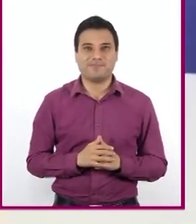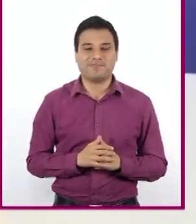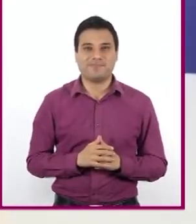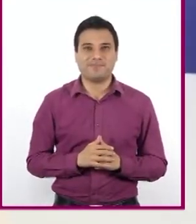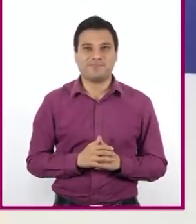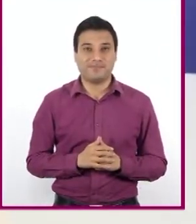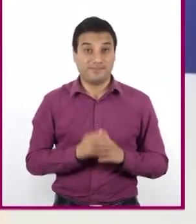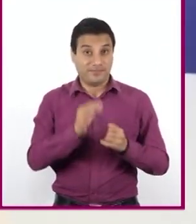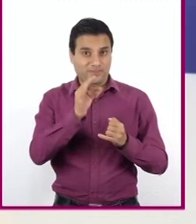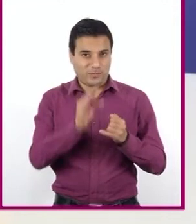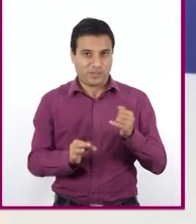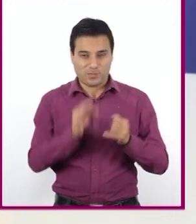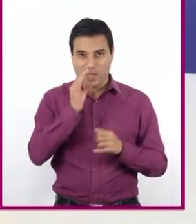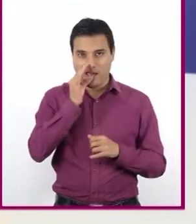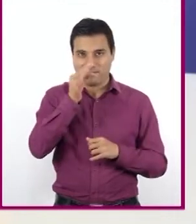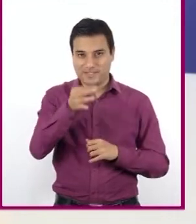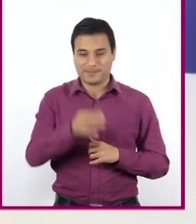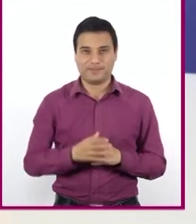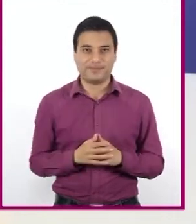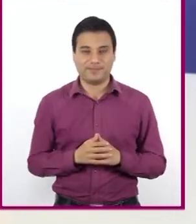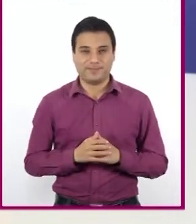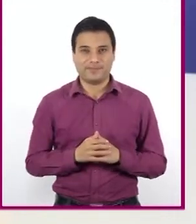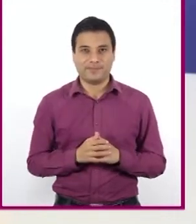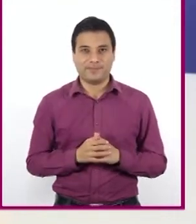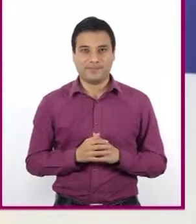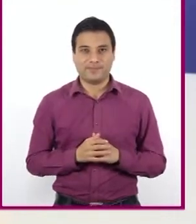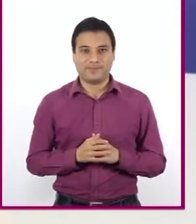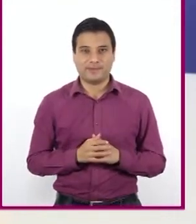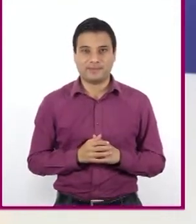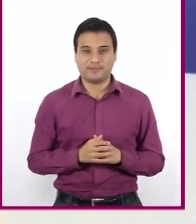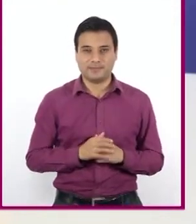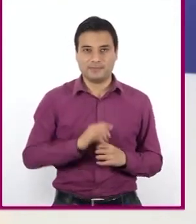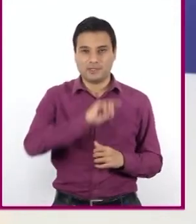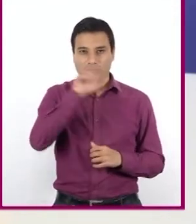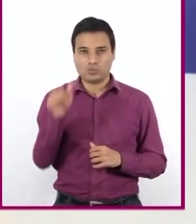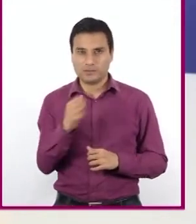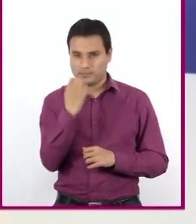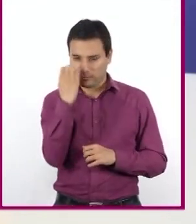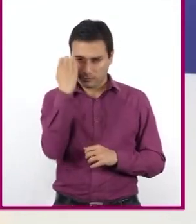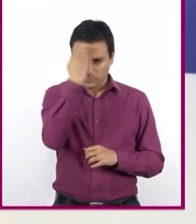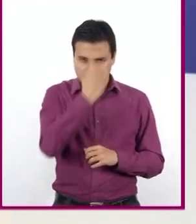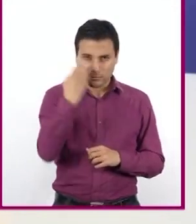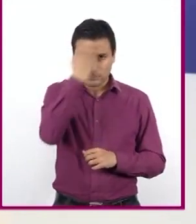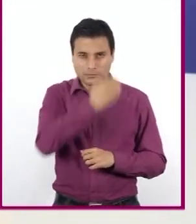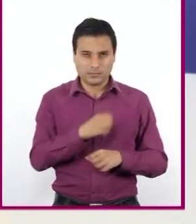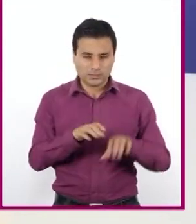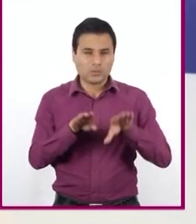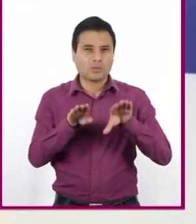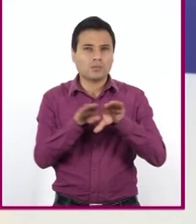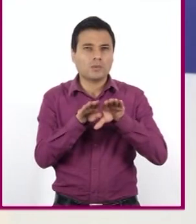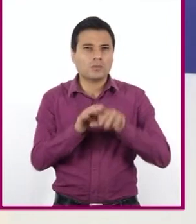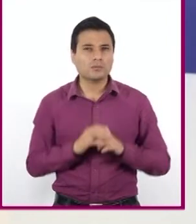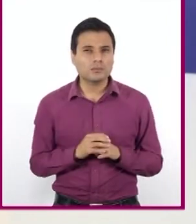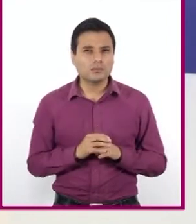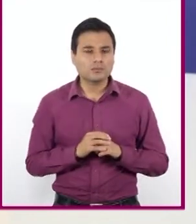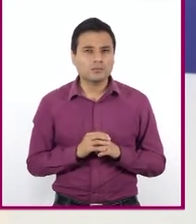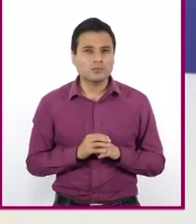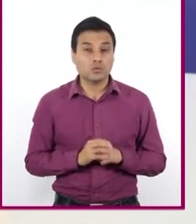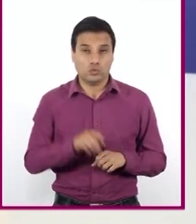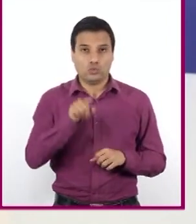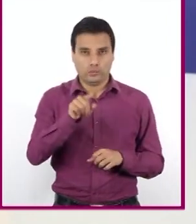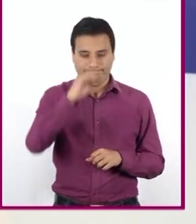Por último, abordaremos la evaluación con la intención de que reflexionen sobre su proceso